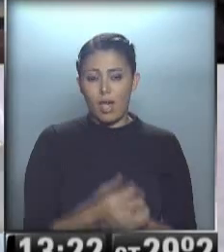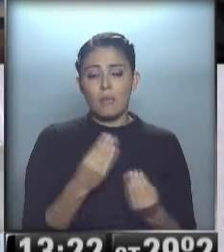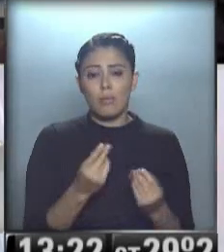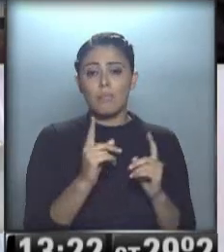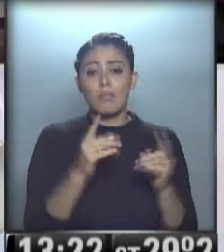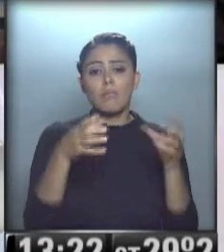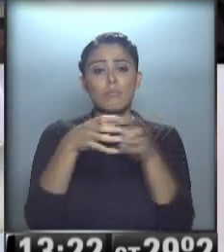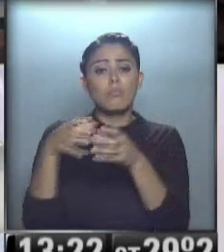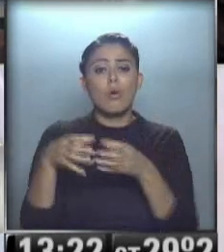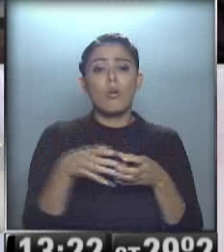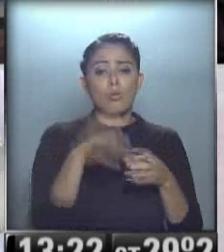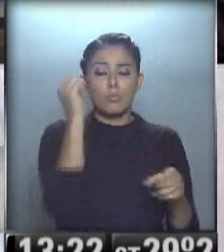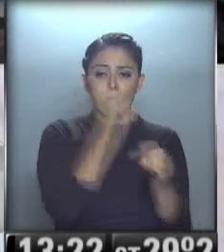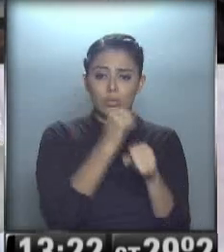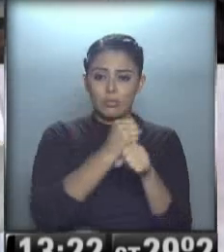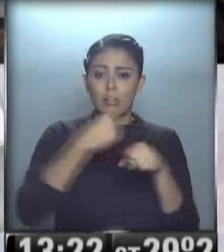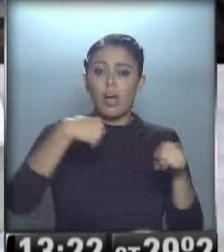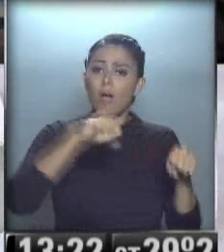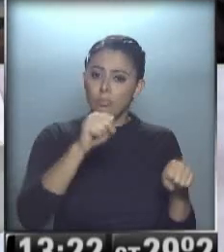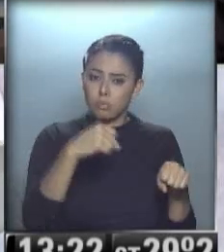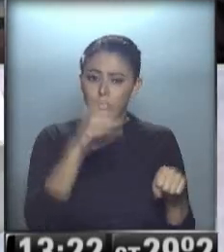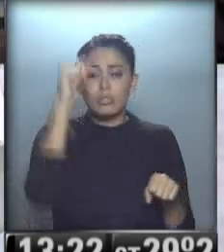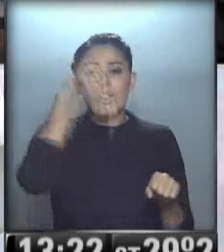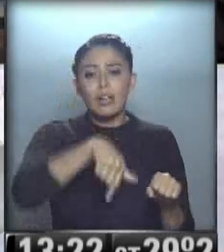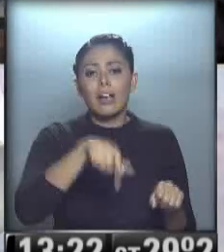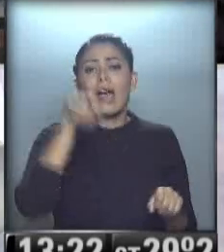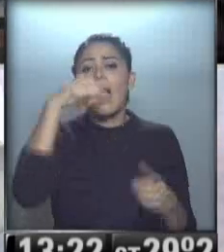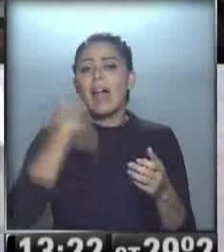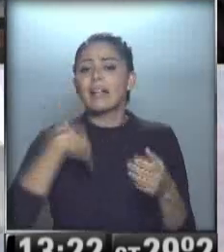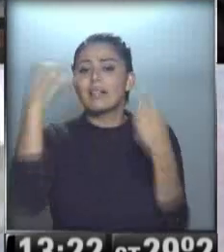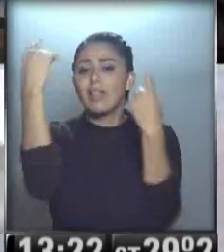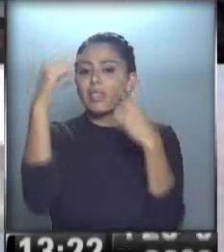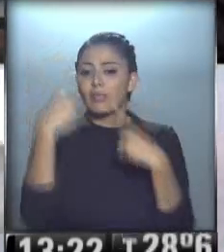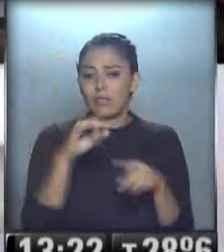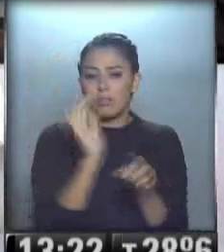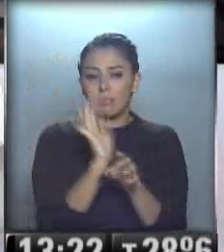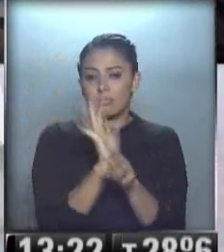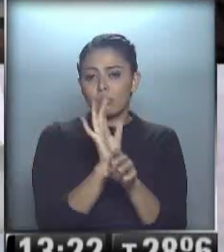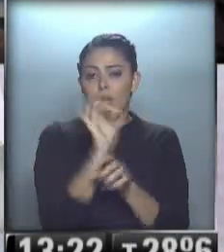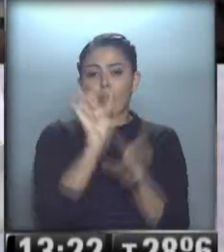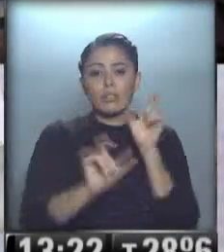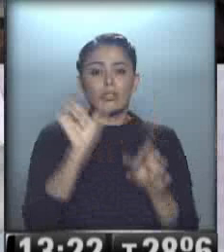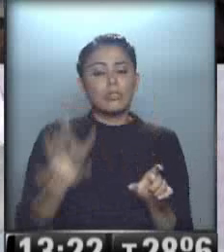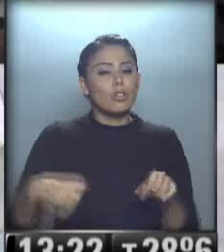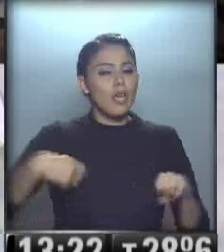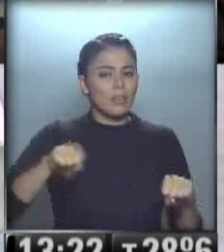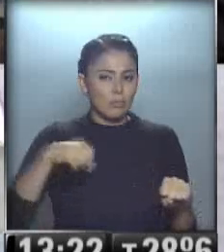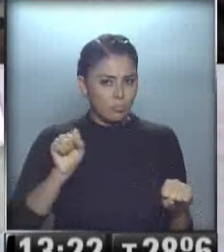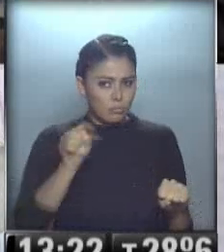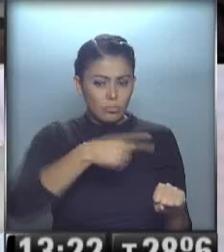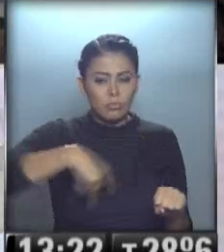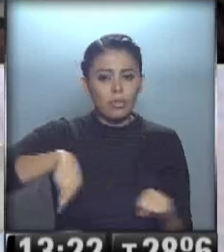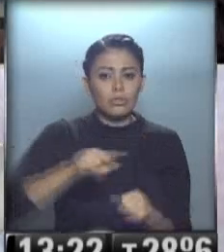sector de los motorizados lo que aquí se llama motorizados allí en la República argentina se llama Los motos o los motoqueros que